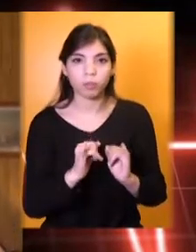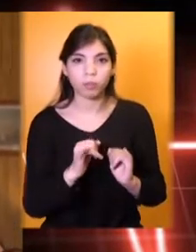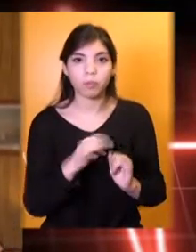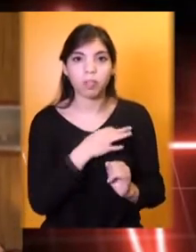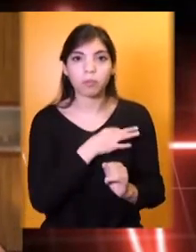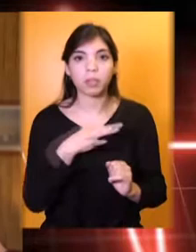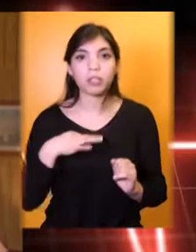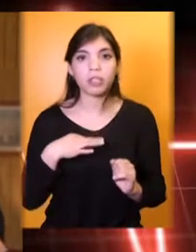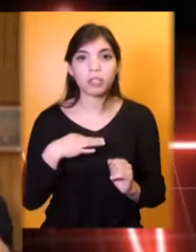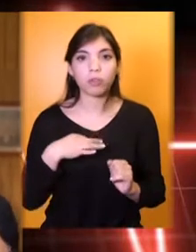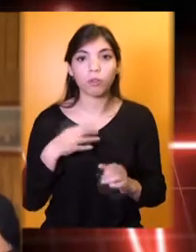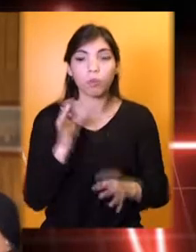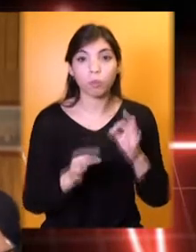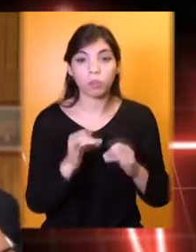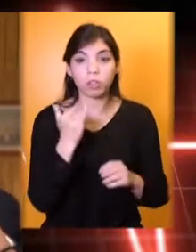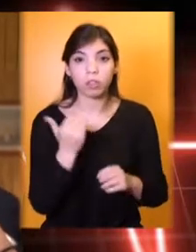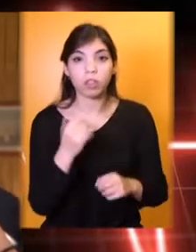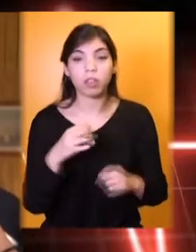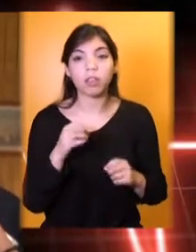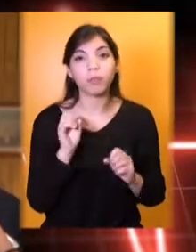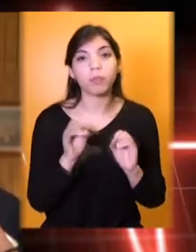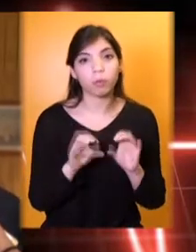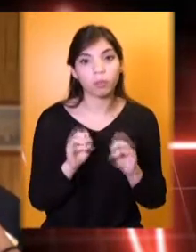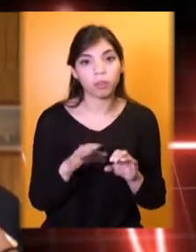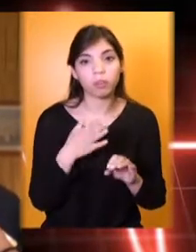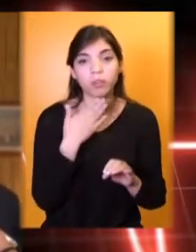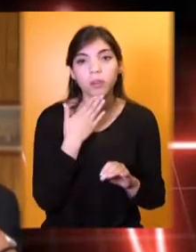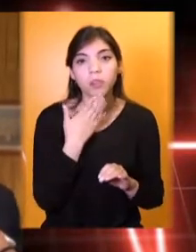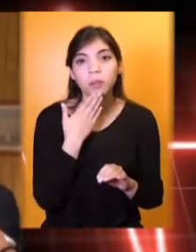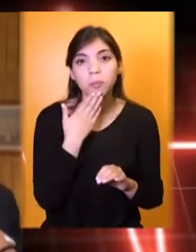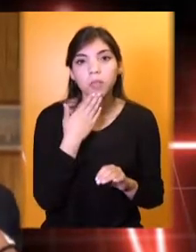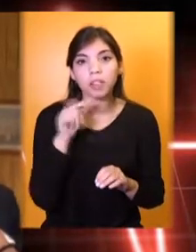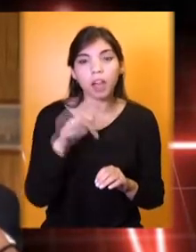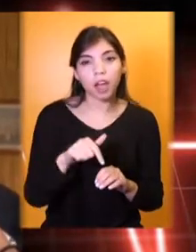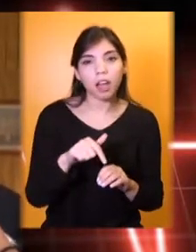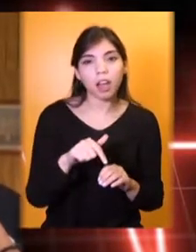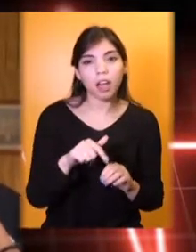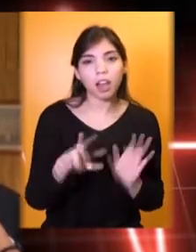ministro de Educación, pero también vamos a pedir que se pongan a disposición los cargos. Acá